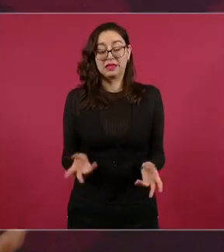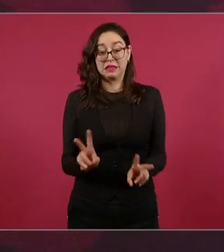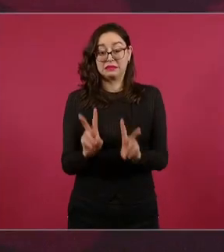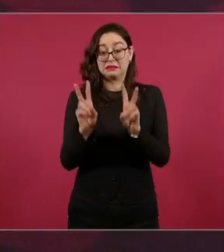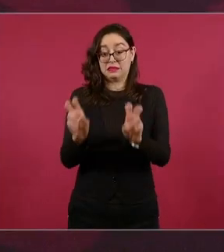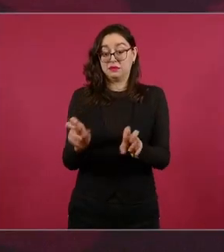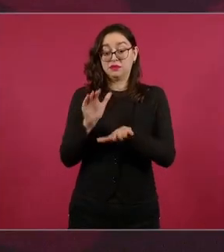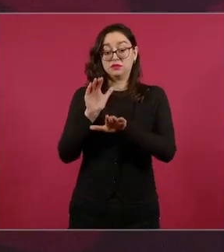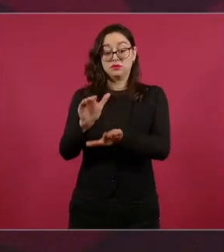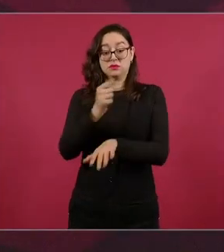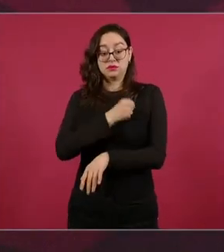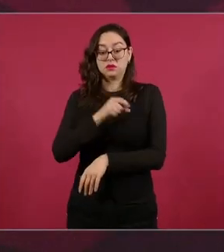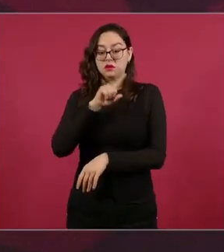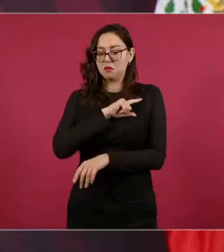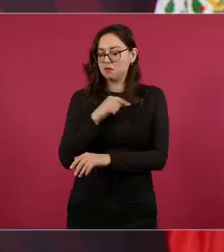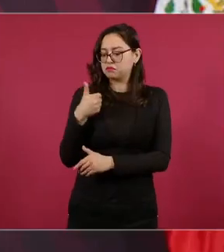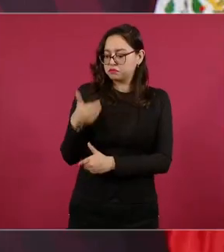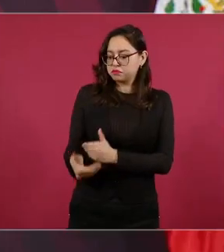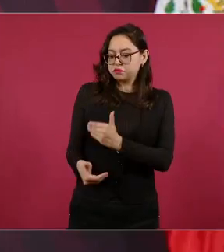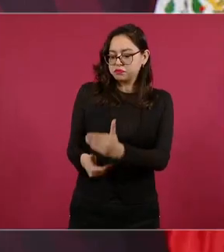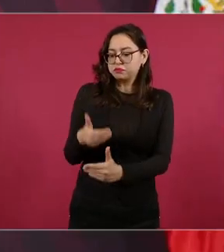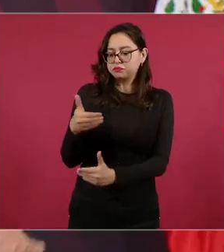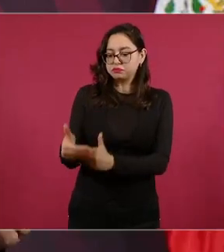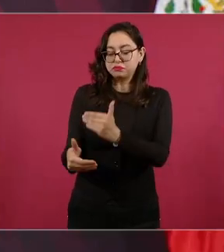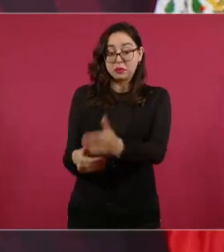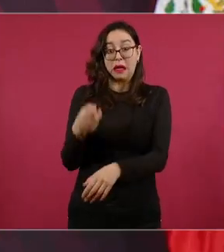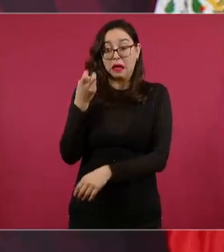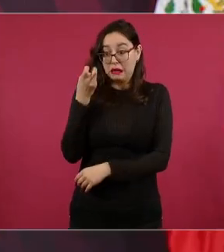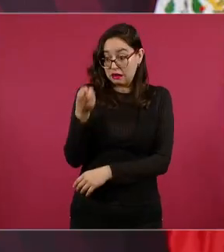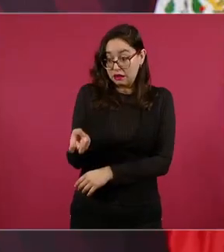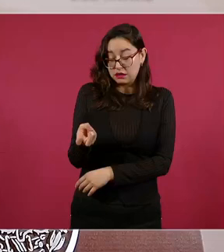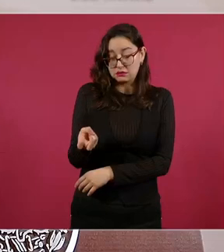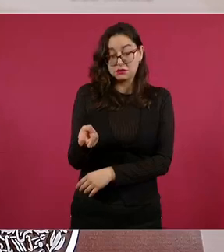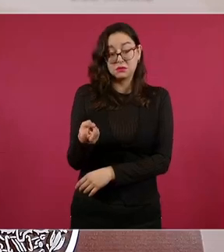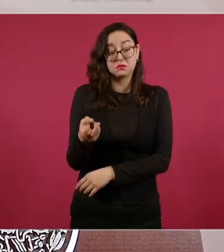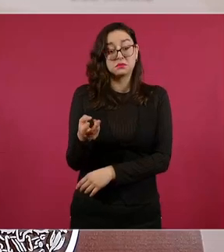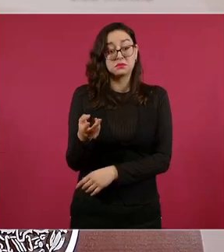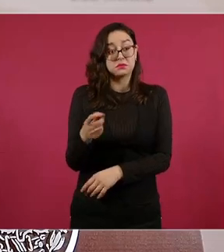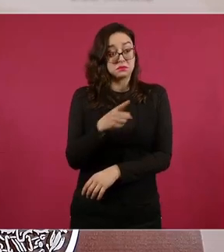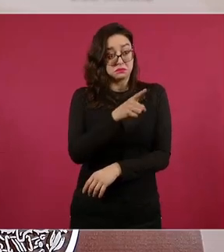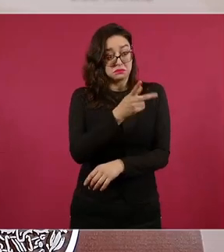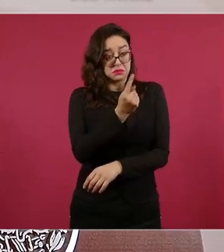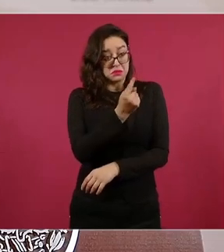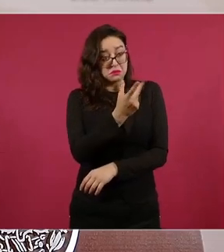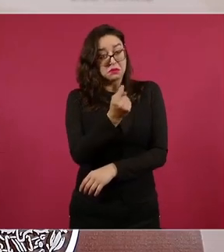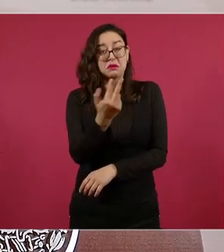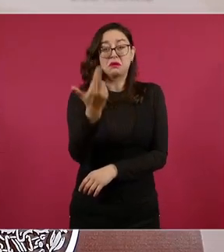en los medios.